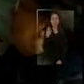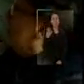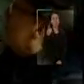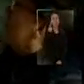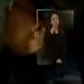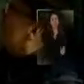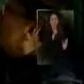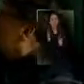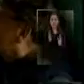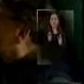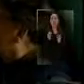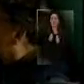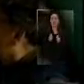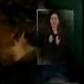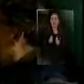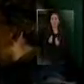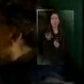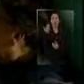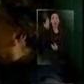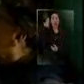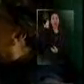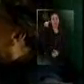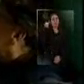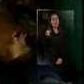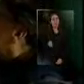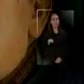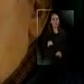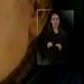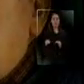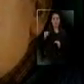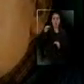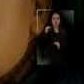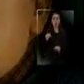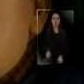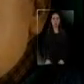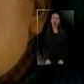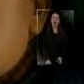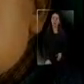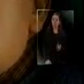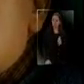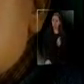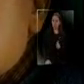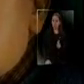pero dentro del rango se encuentra bien porque usted tenía la glicemia aumentada. Está bien.